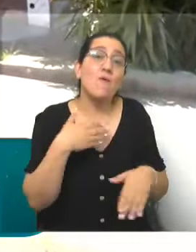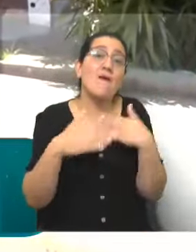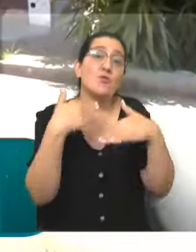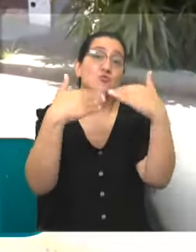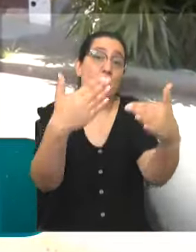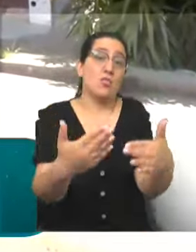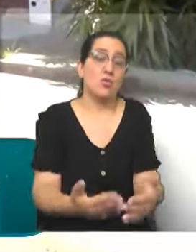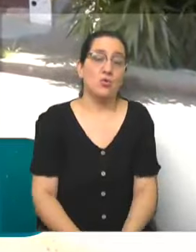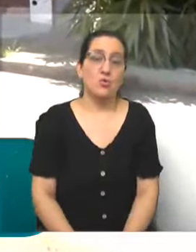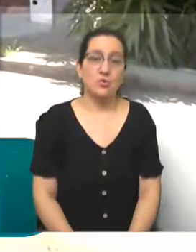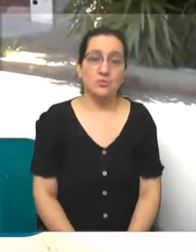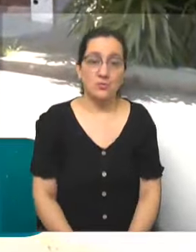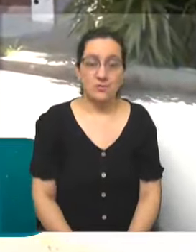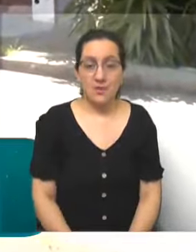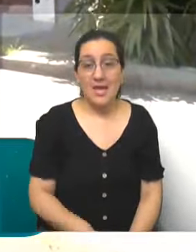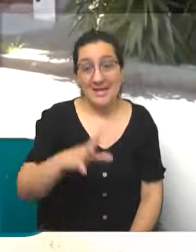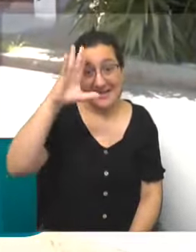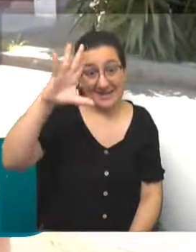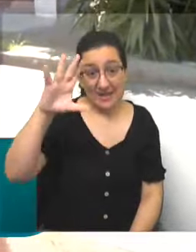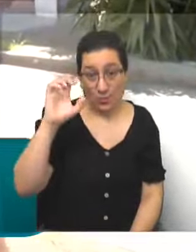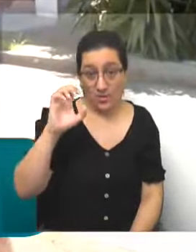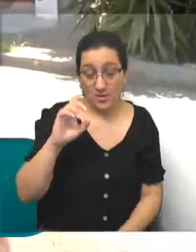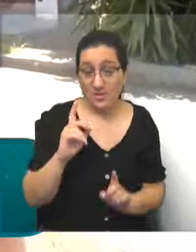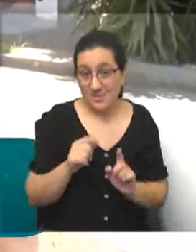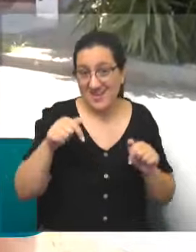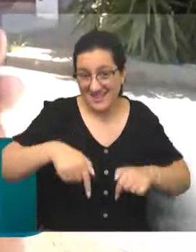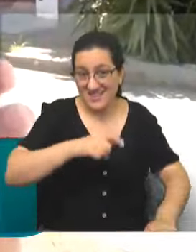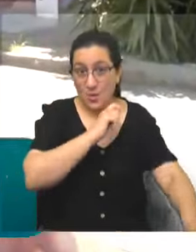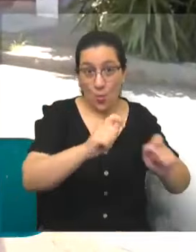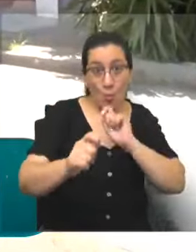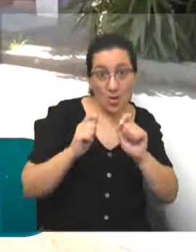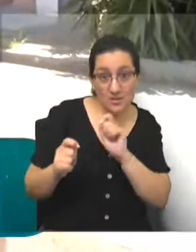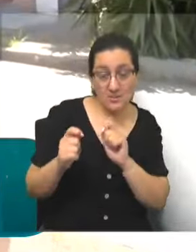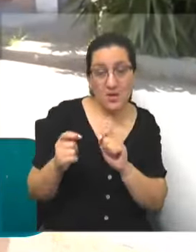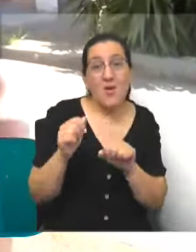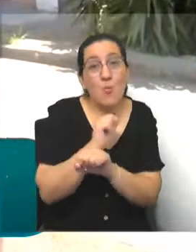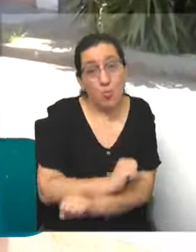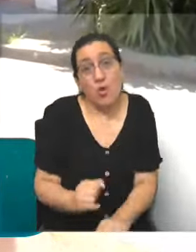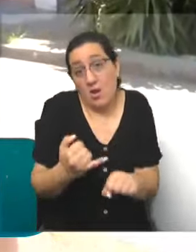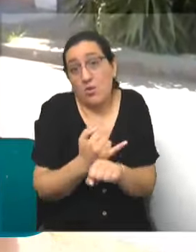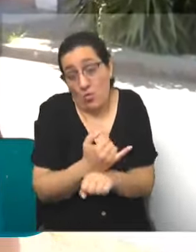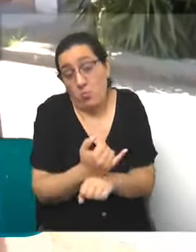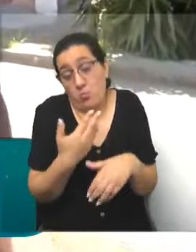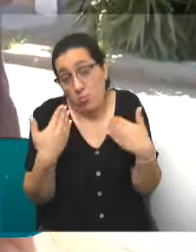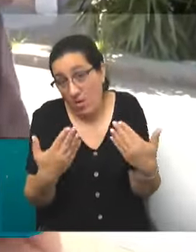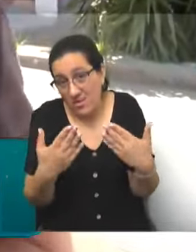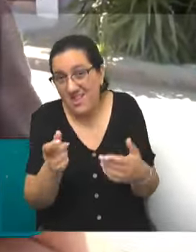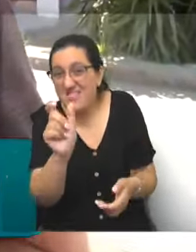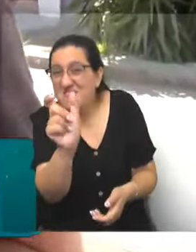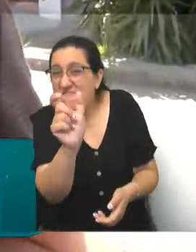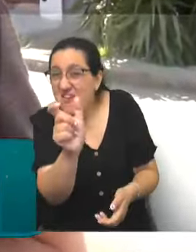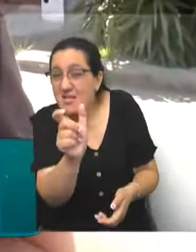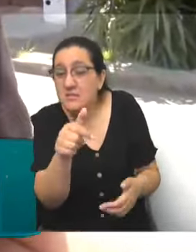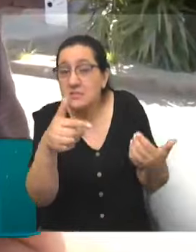evolucionando. Recordemos que también estas encuestas tienen un margen de error y las diferencias